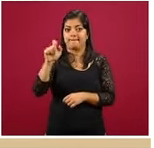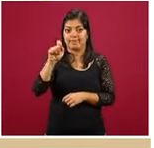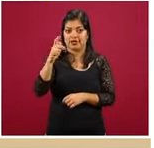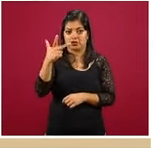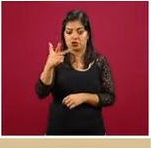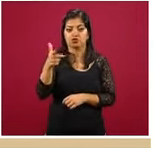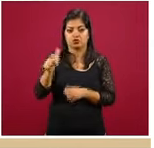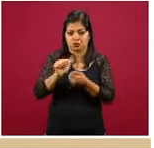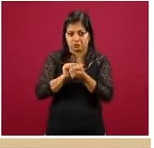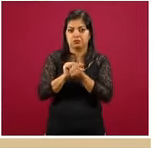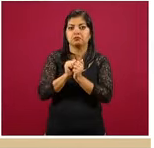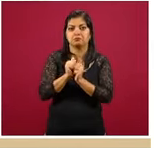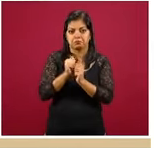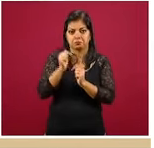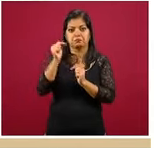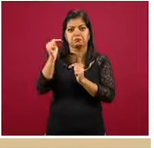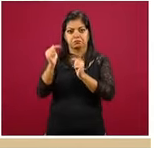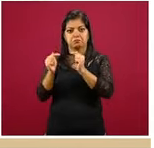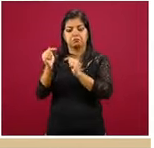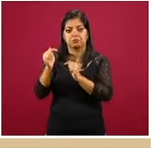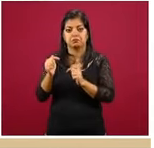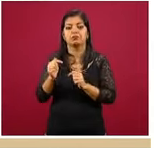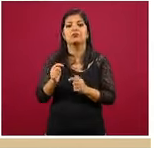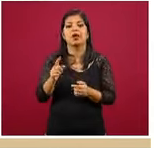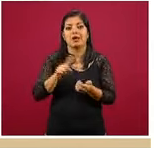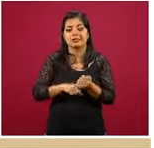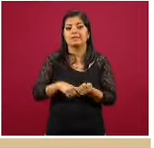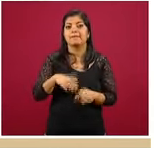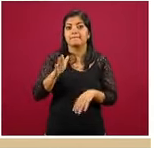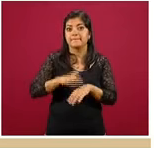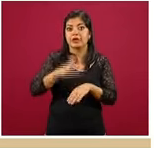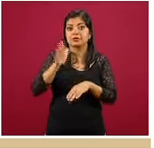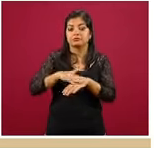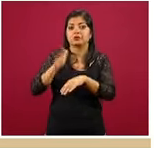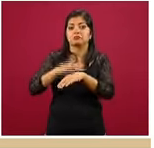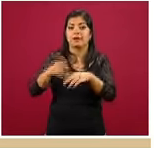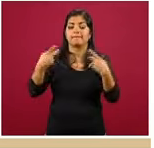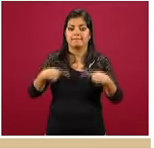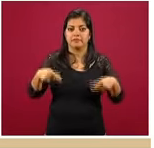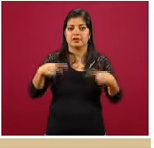se irá moviendo en la medida precisamente que más personas cada uno de los días se va